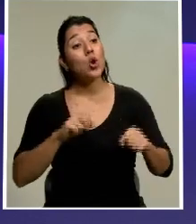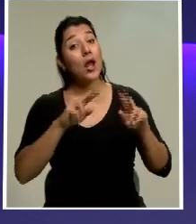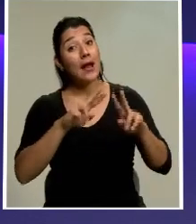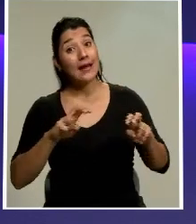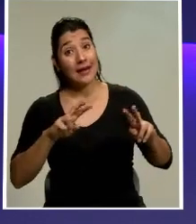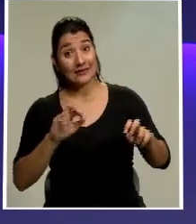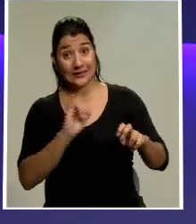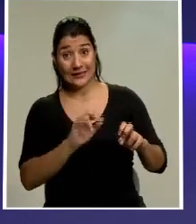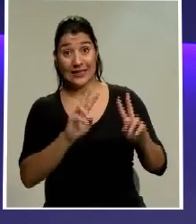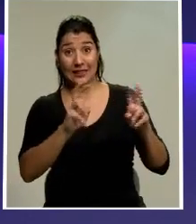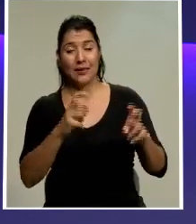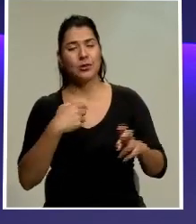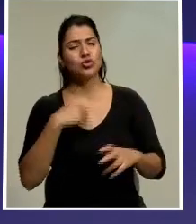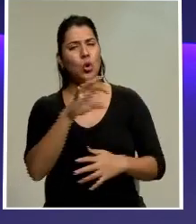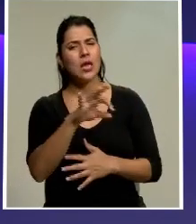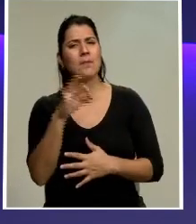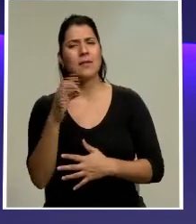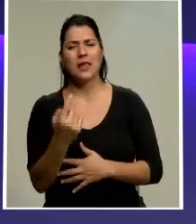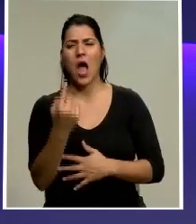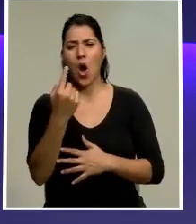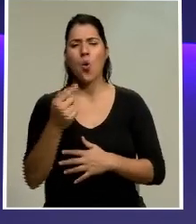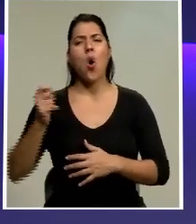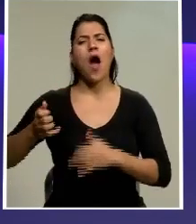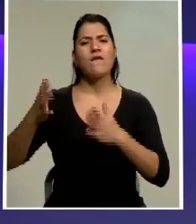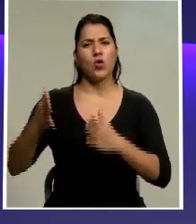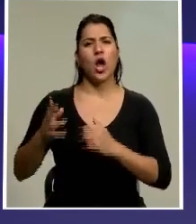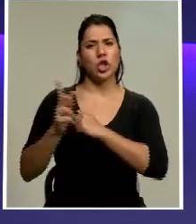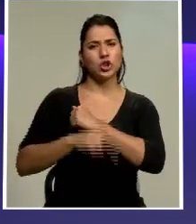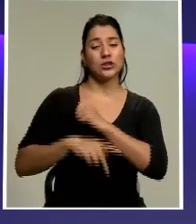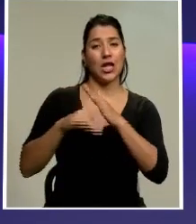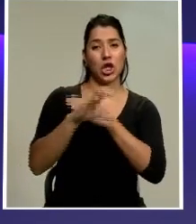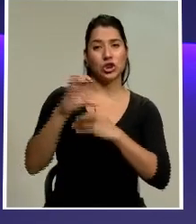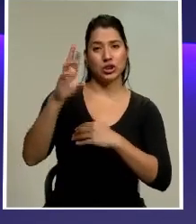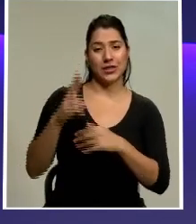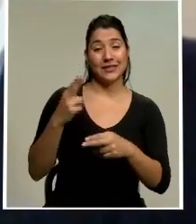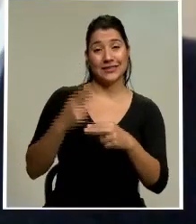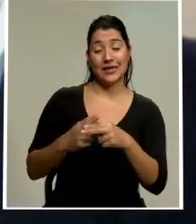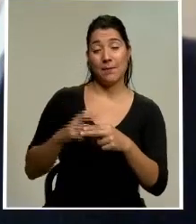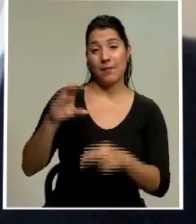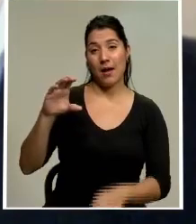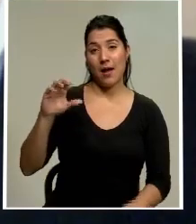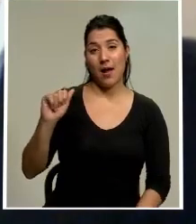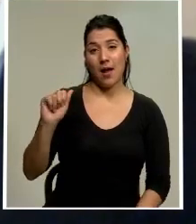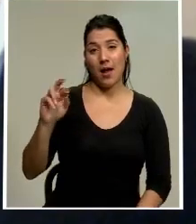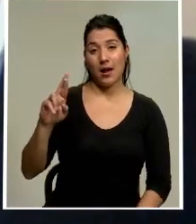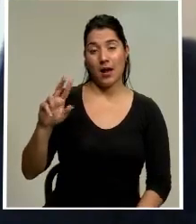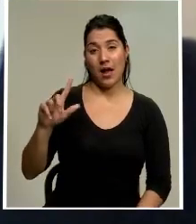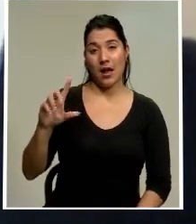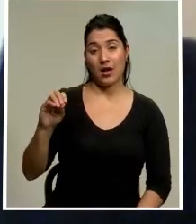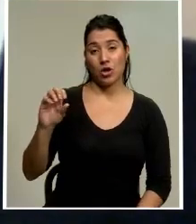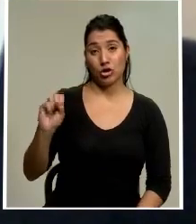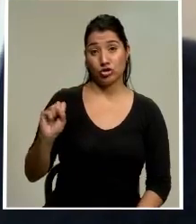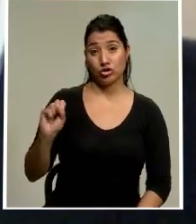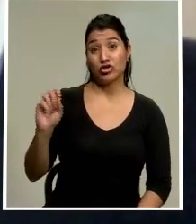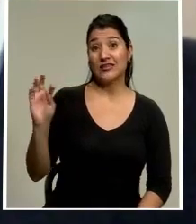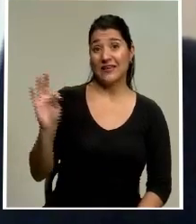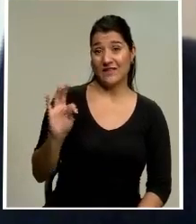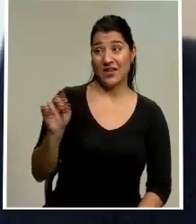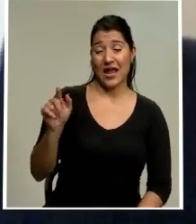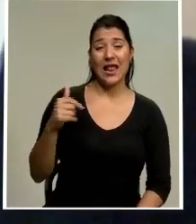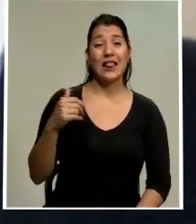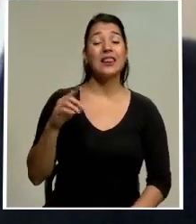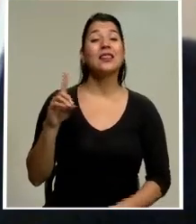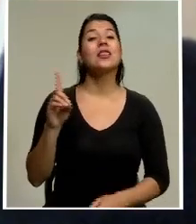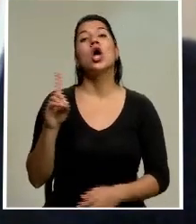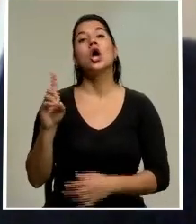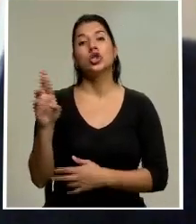invité a uno de los más respetados penalistas del país, don Carlos Tiffer Sotomayor, quien tiene un doctorado en la